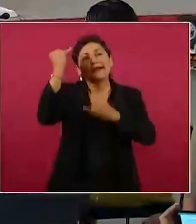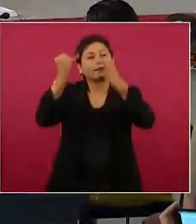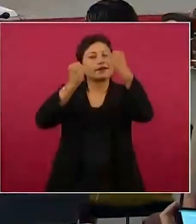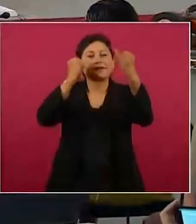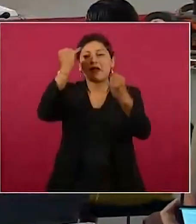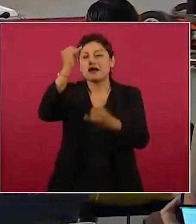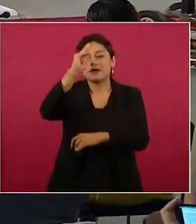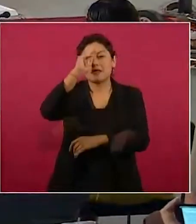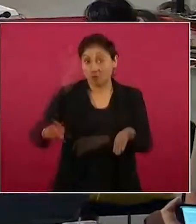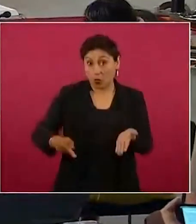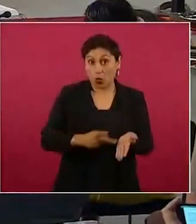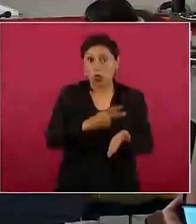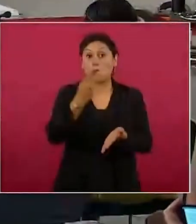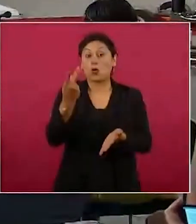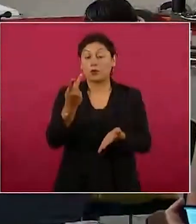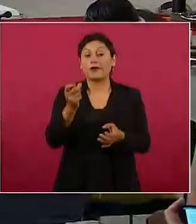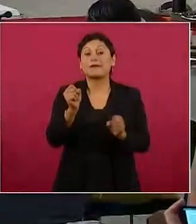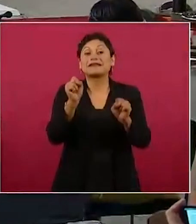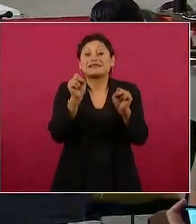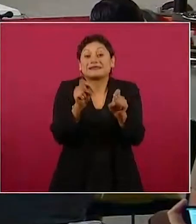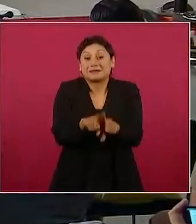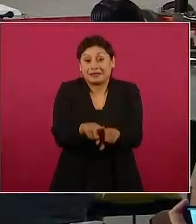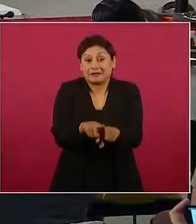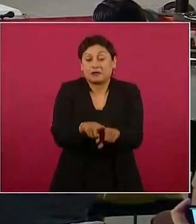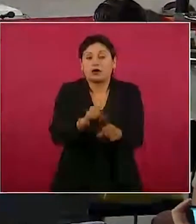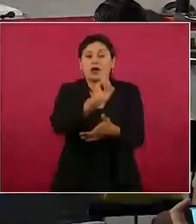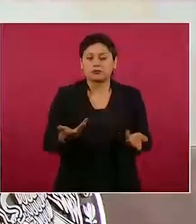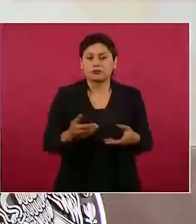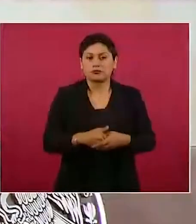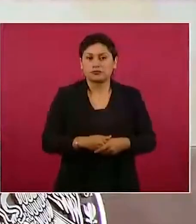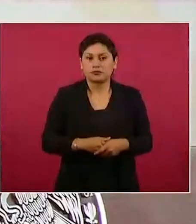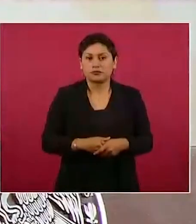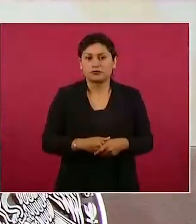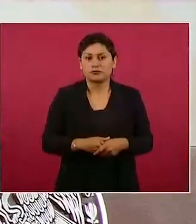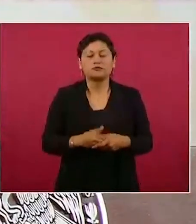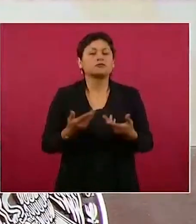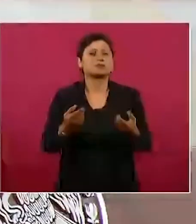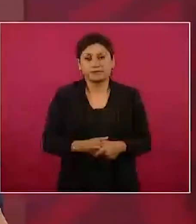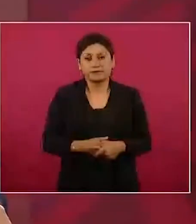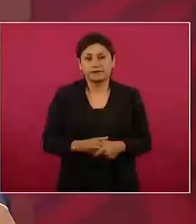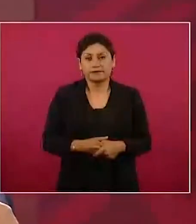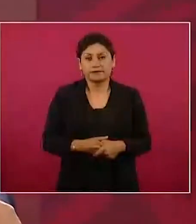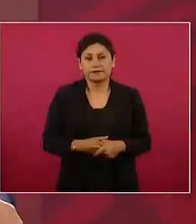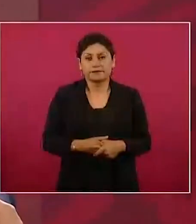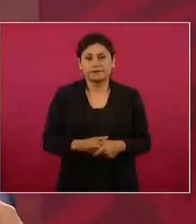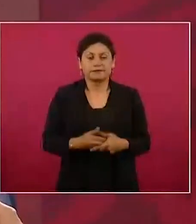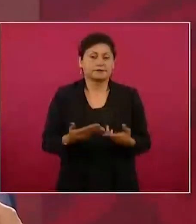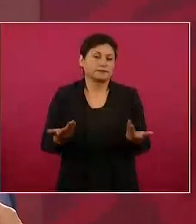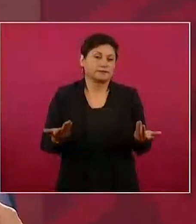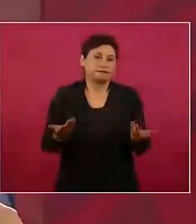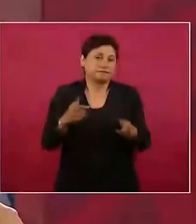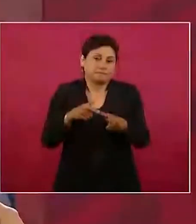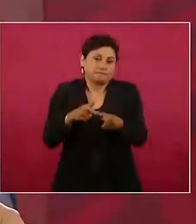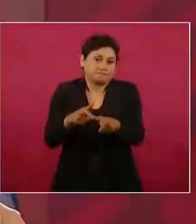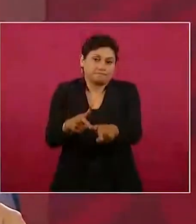De que quedaran los mismos, que no se lleve a cabo la reforma. ¿Qué hacer? Pues seguir